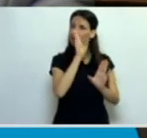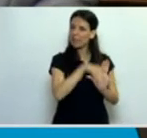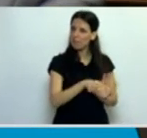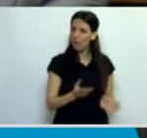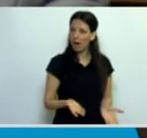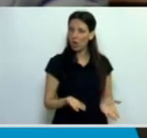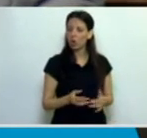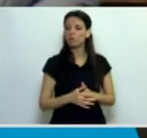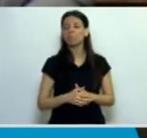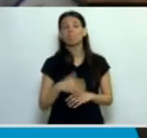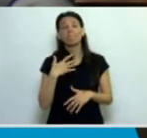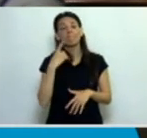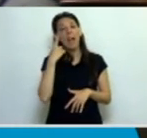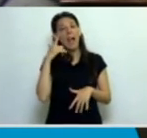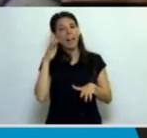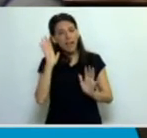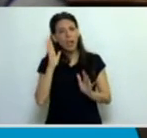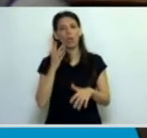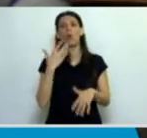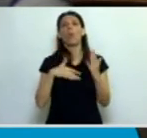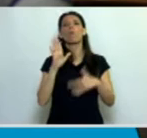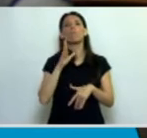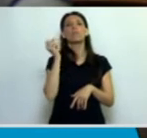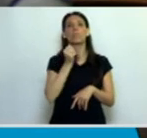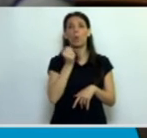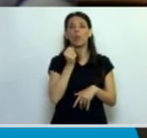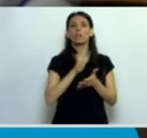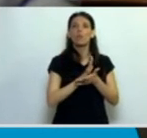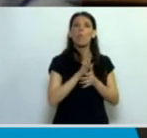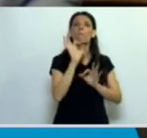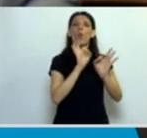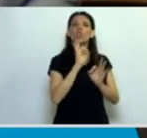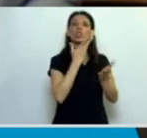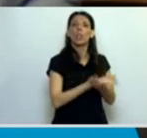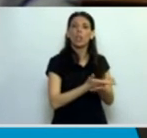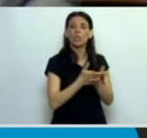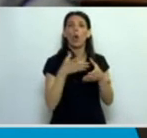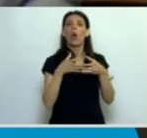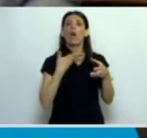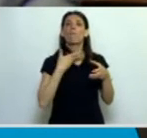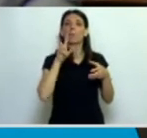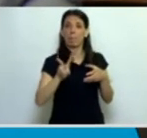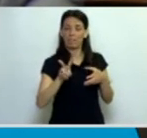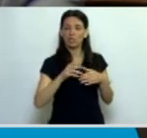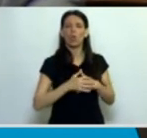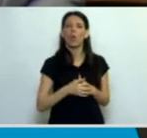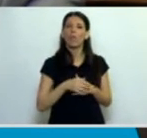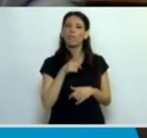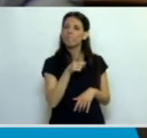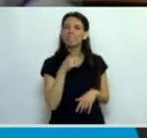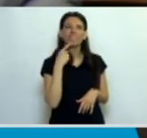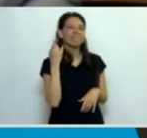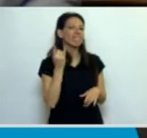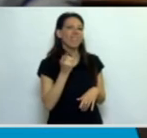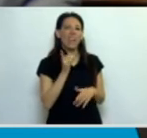Y creo que el eje central de lo que plantea el proyecto del oficialismo es una farsa de